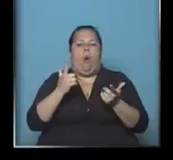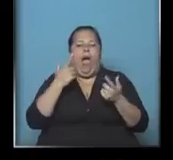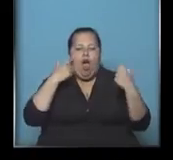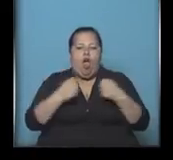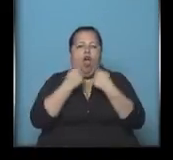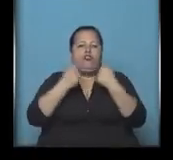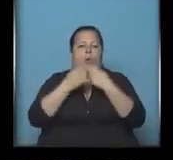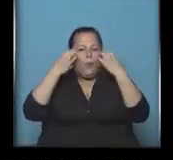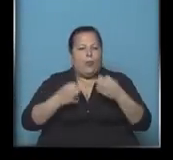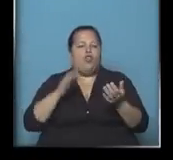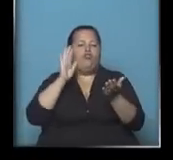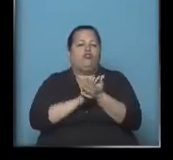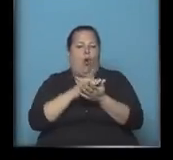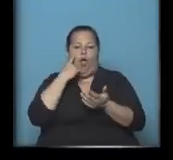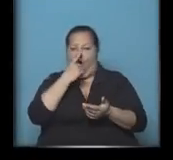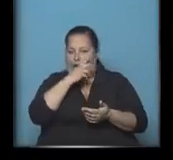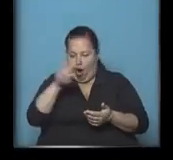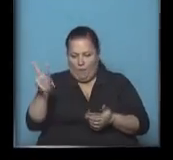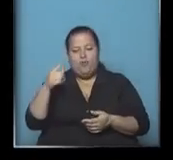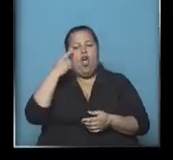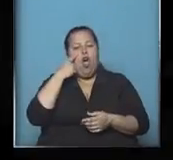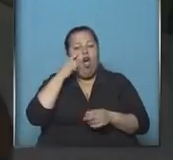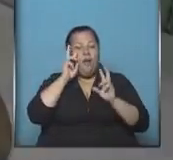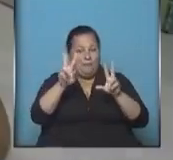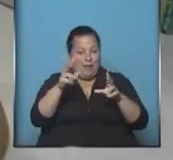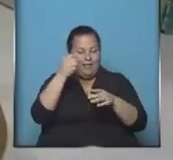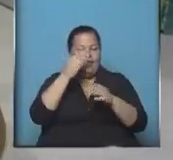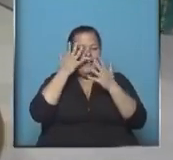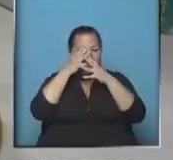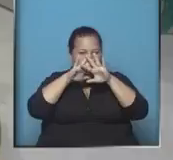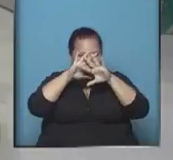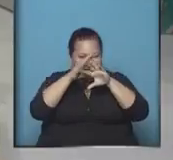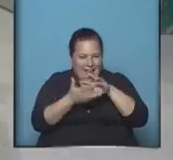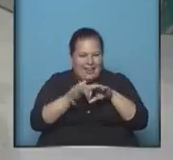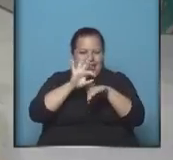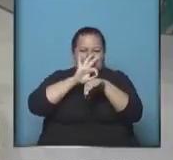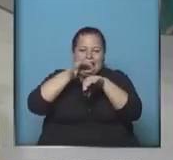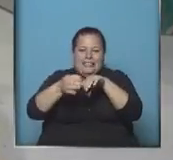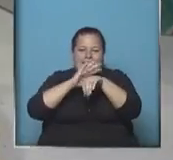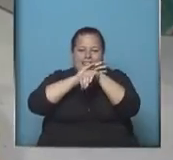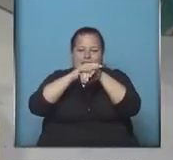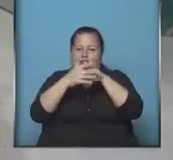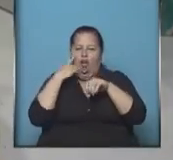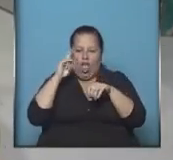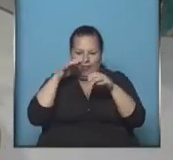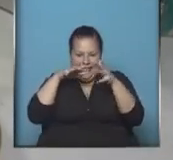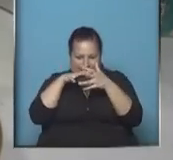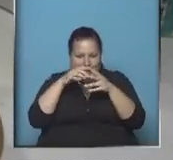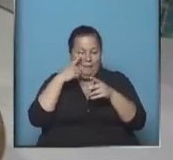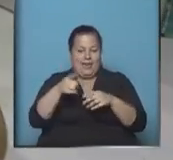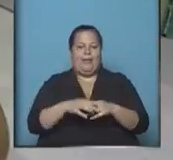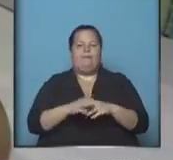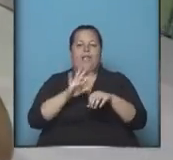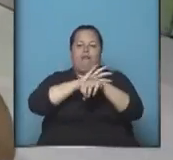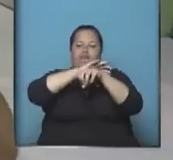seguimiento adecuado en cuanto a su visión el ojo tiene como se ve en la placa la retina la retina es un tejido transparente es una placa